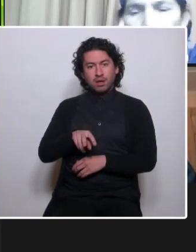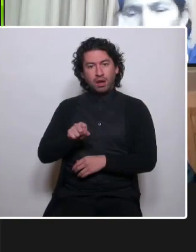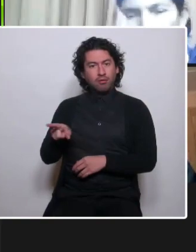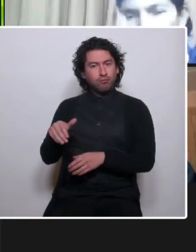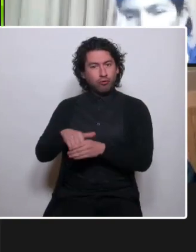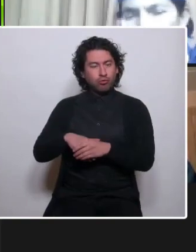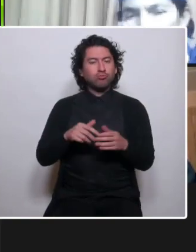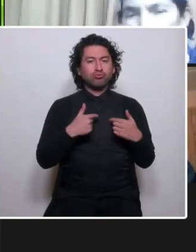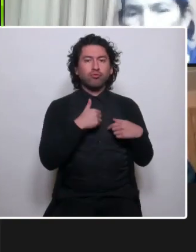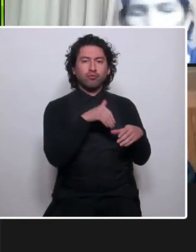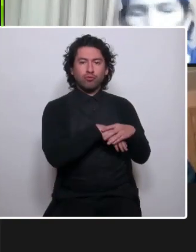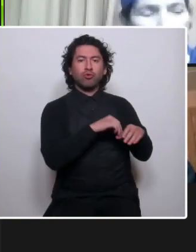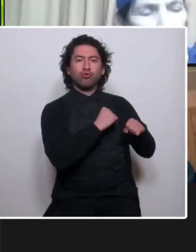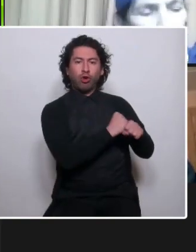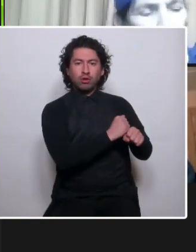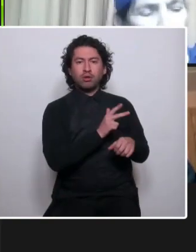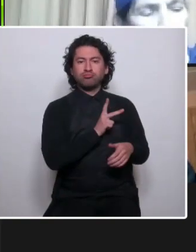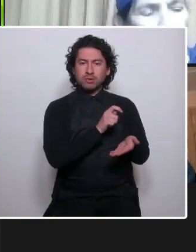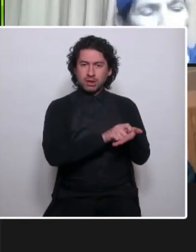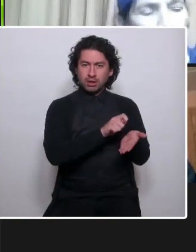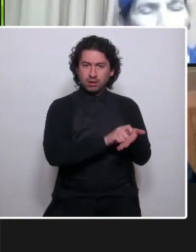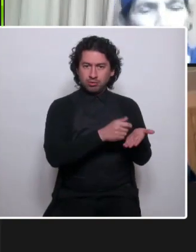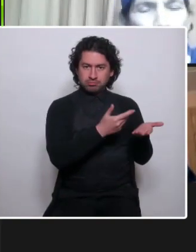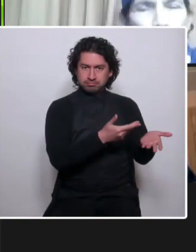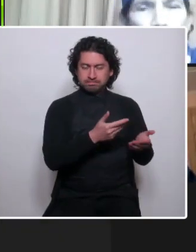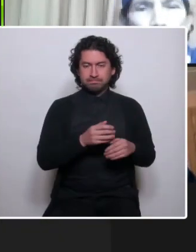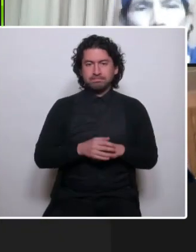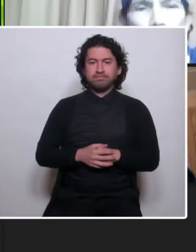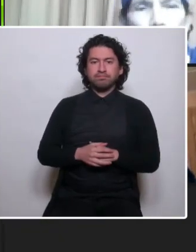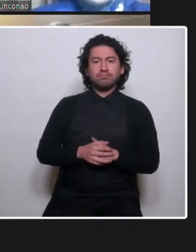Voto en contra, señor secretario.